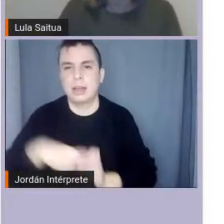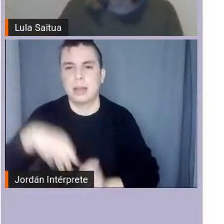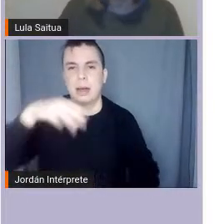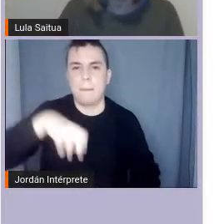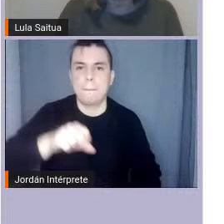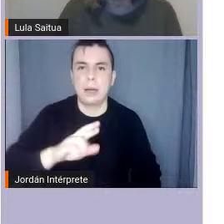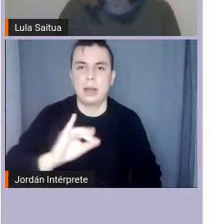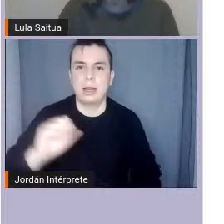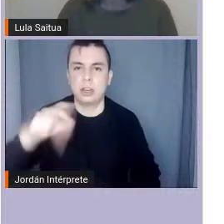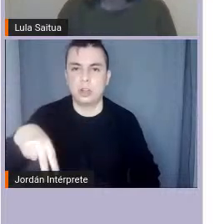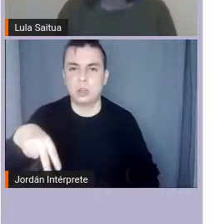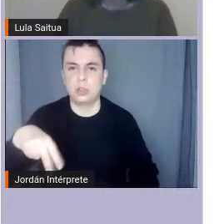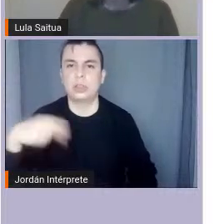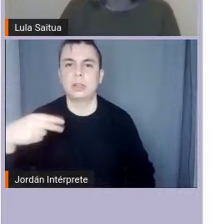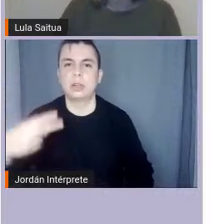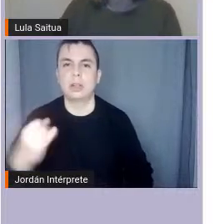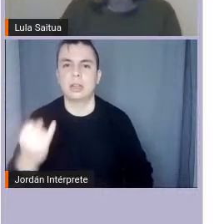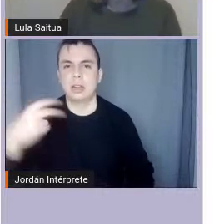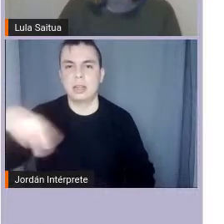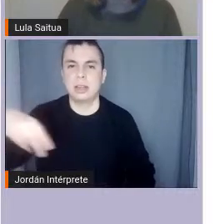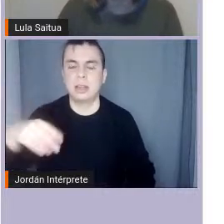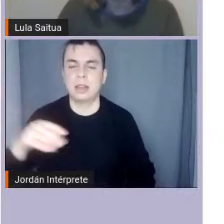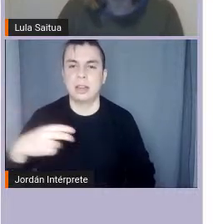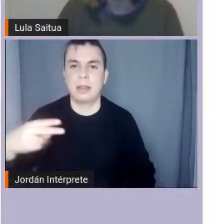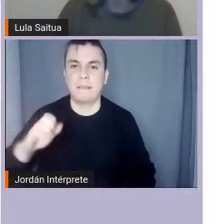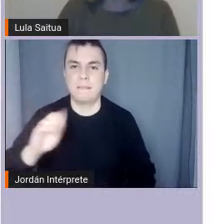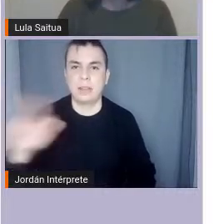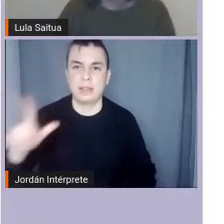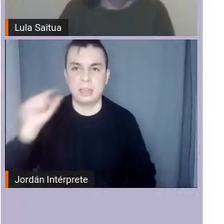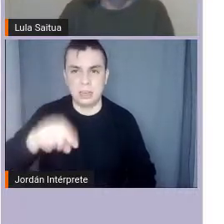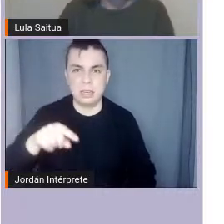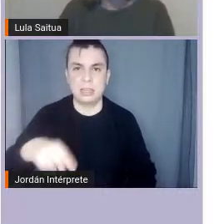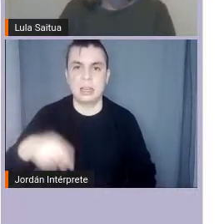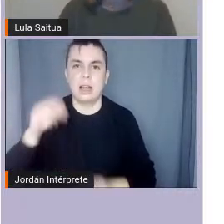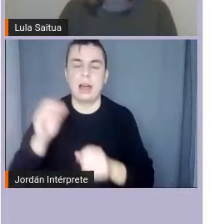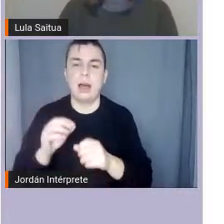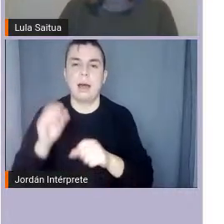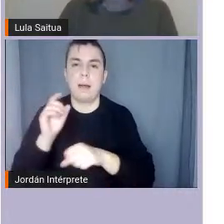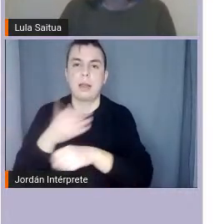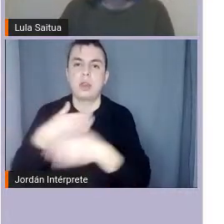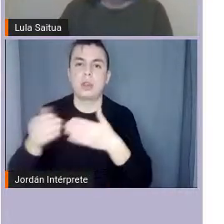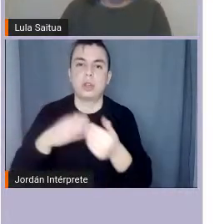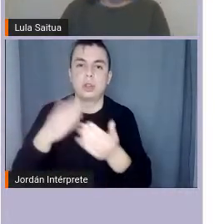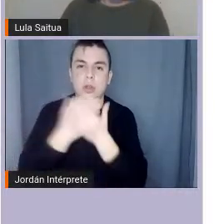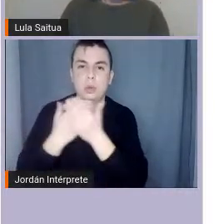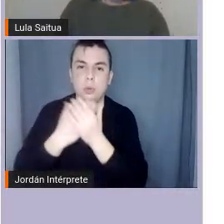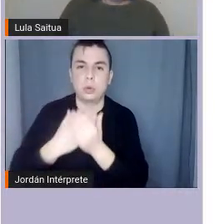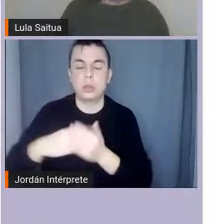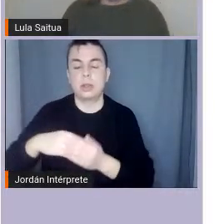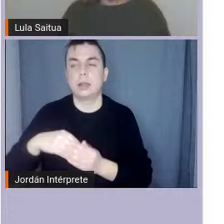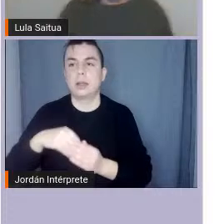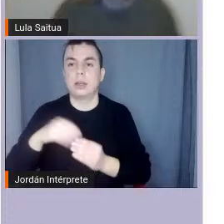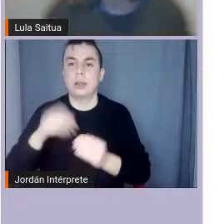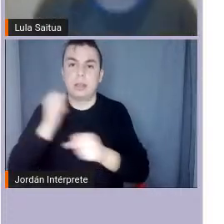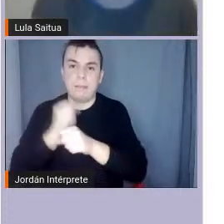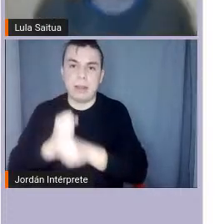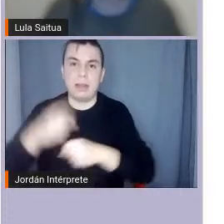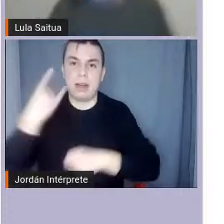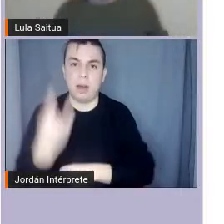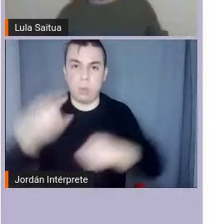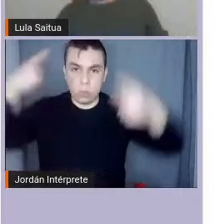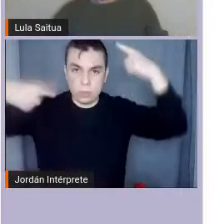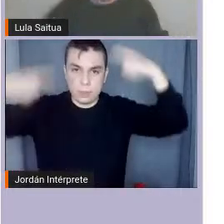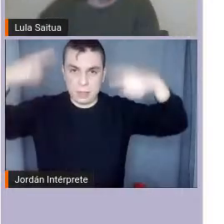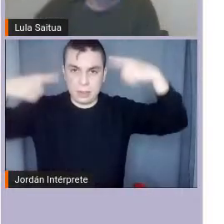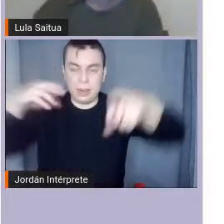profesora de música también de las pedagogías en alemán de la Universidad de Talca. Y me lo prestó con todo